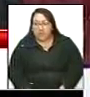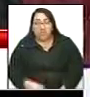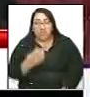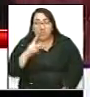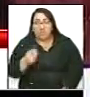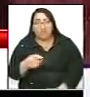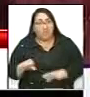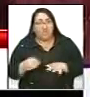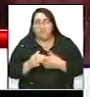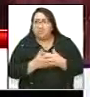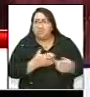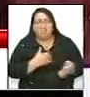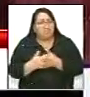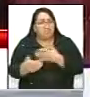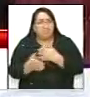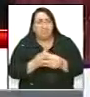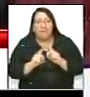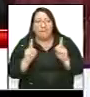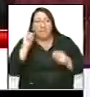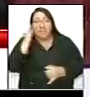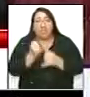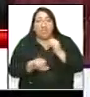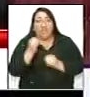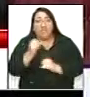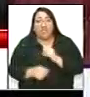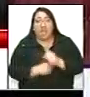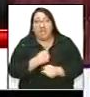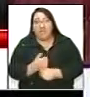lo hacemos, ningún problema, pero terminamos a fin de año.